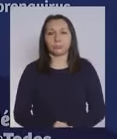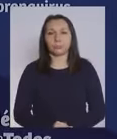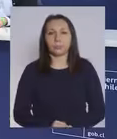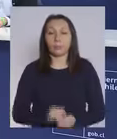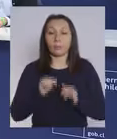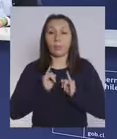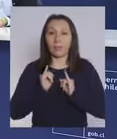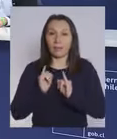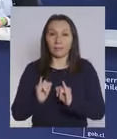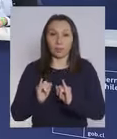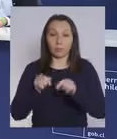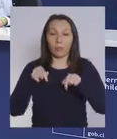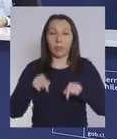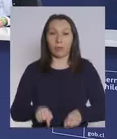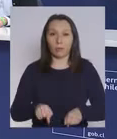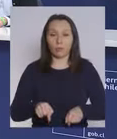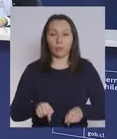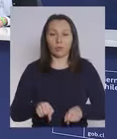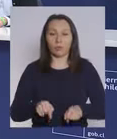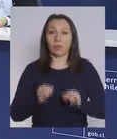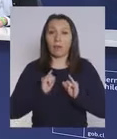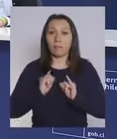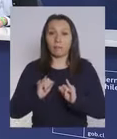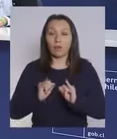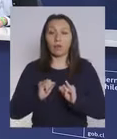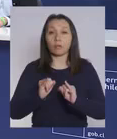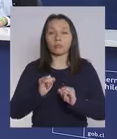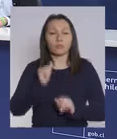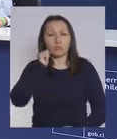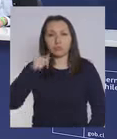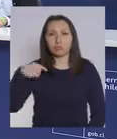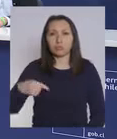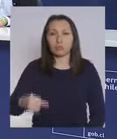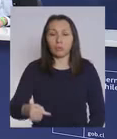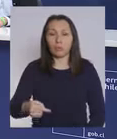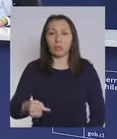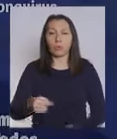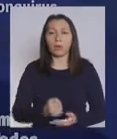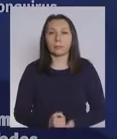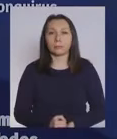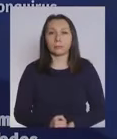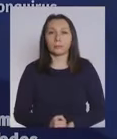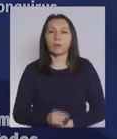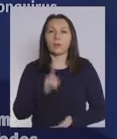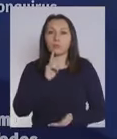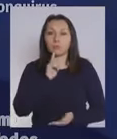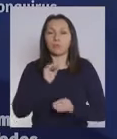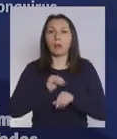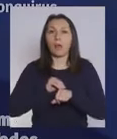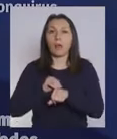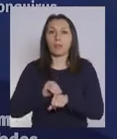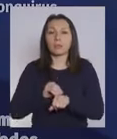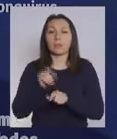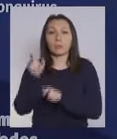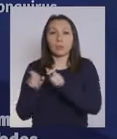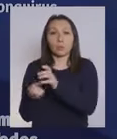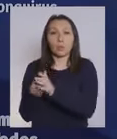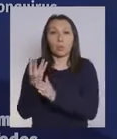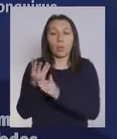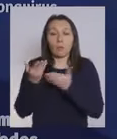Para el informe de hoy, el informe que sale todos los días, tenemos que comunicar que los casos